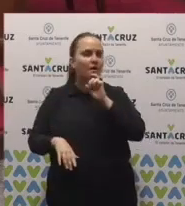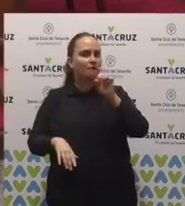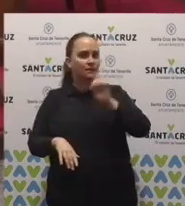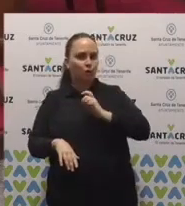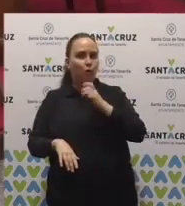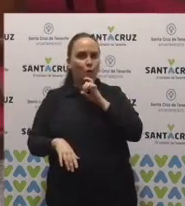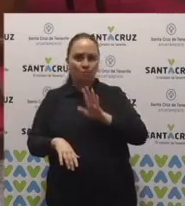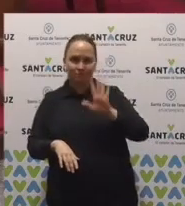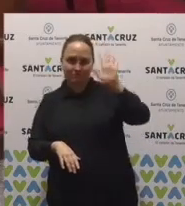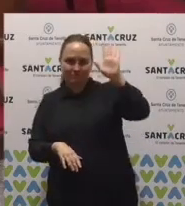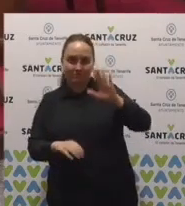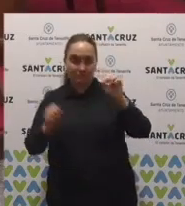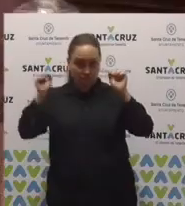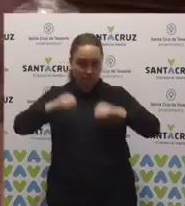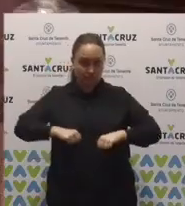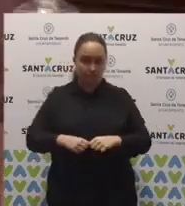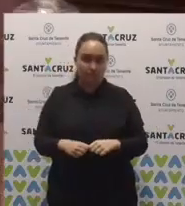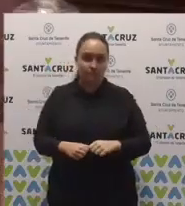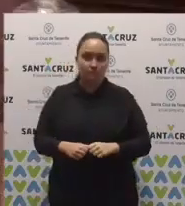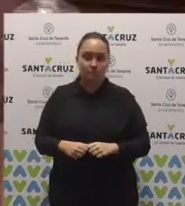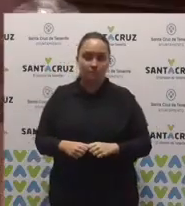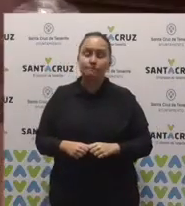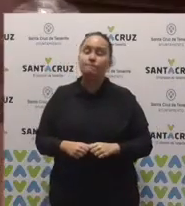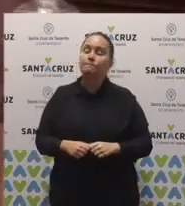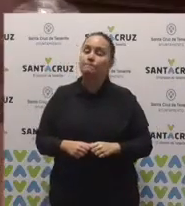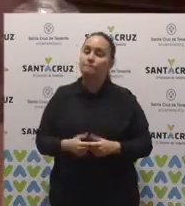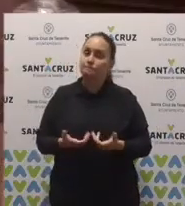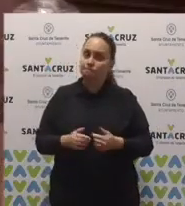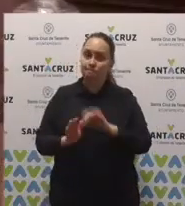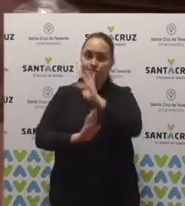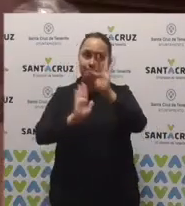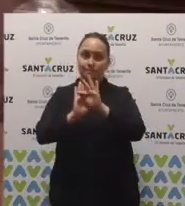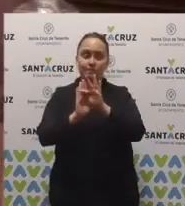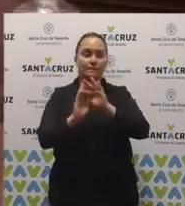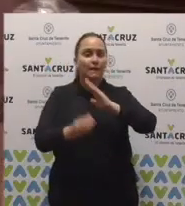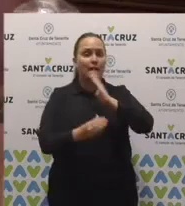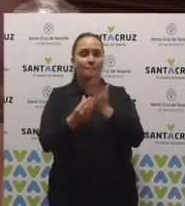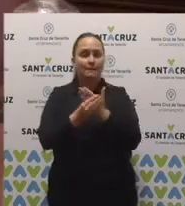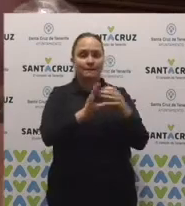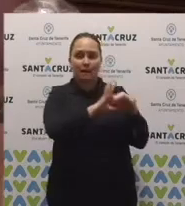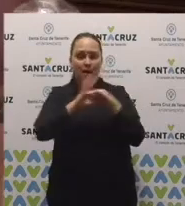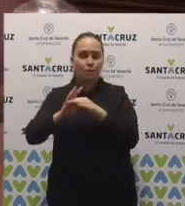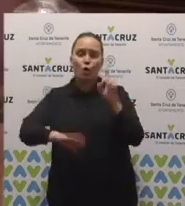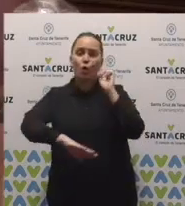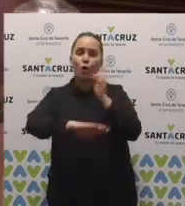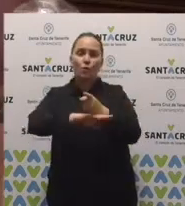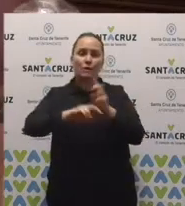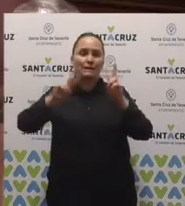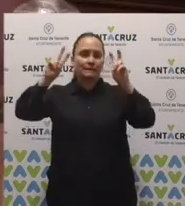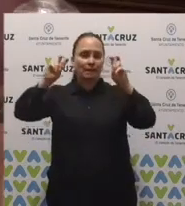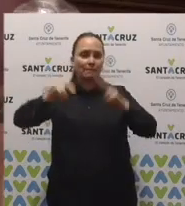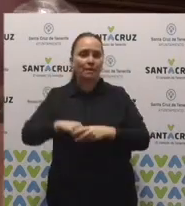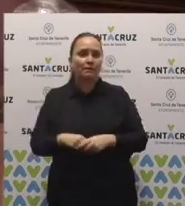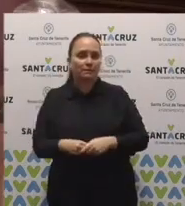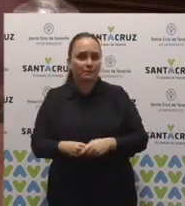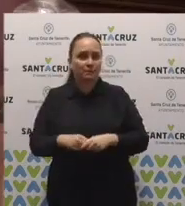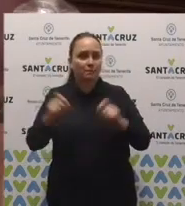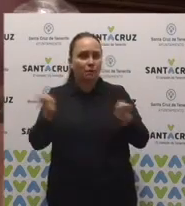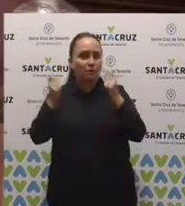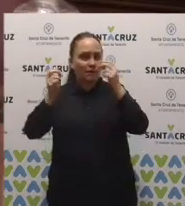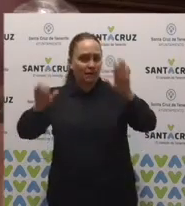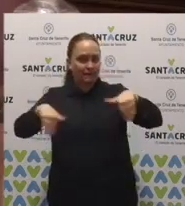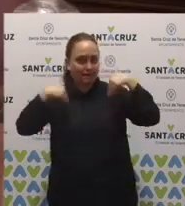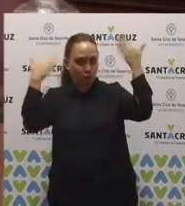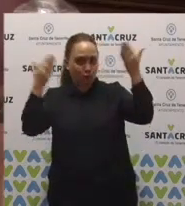la palabra pasamos al expediente relativo a la ordenanza sobre publicidad exterior a aprobación inicial inicial